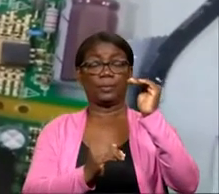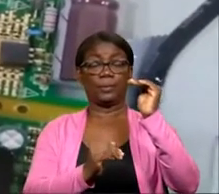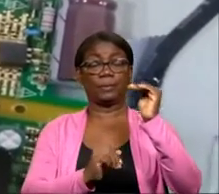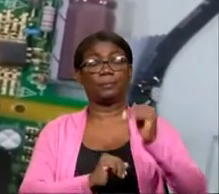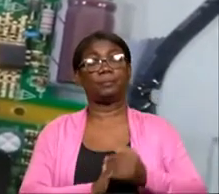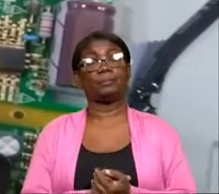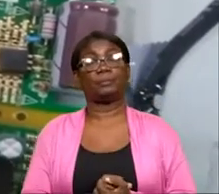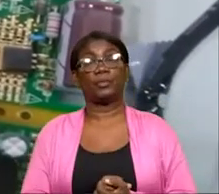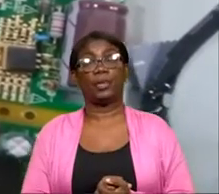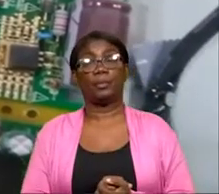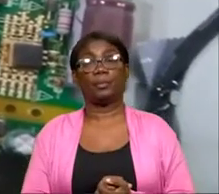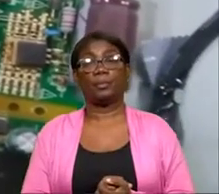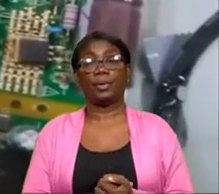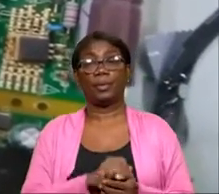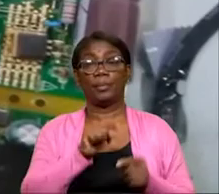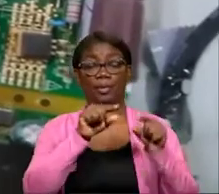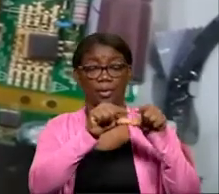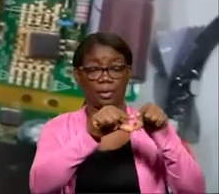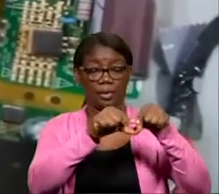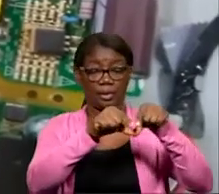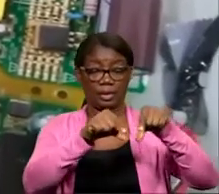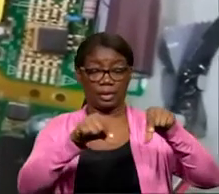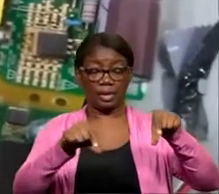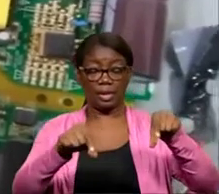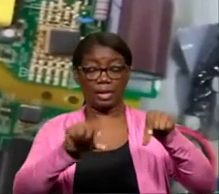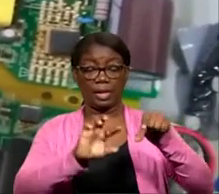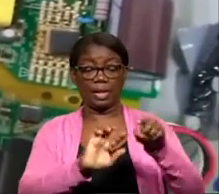y vamos a reemplazar la tira de LED defectuosa.